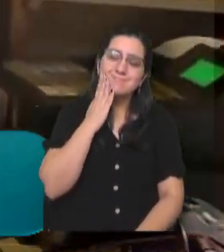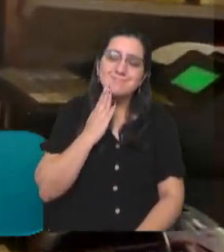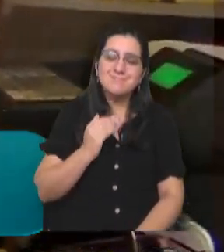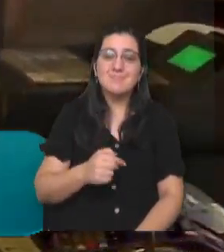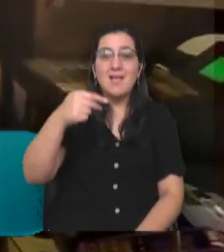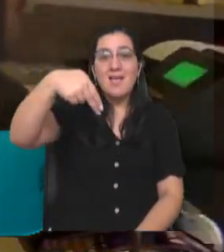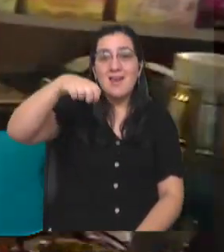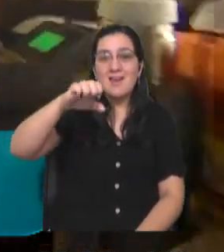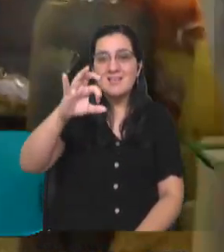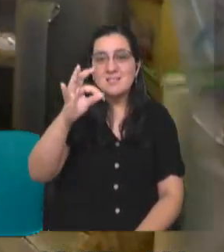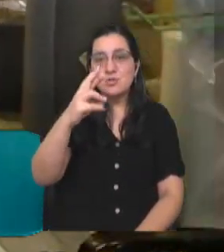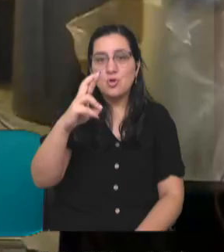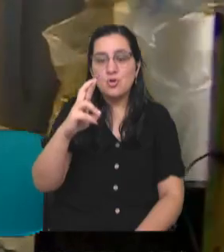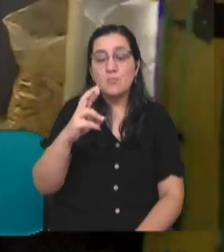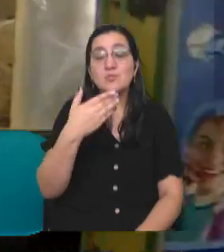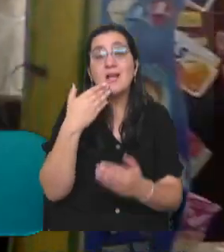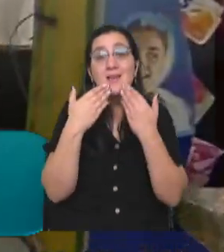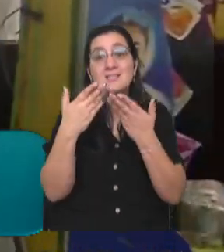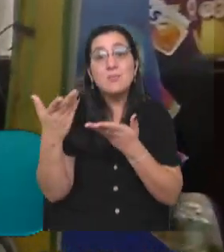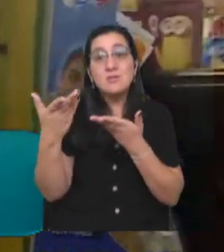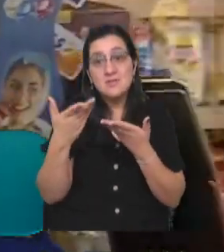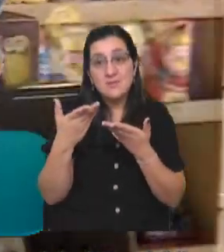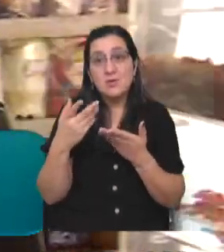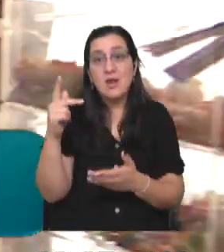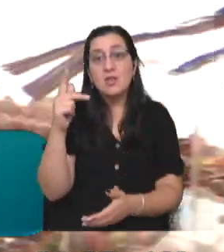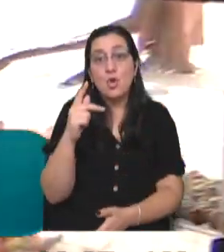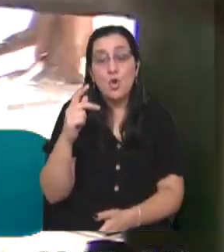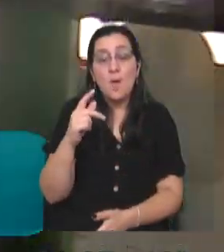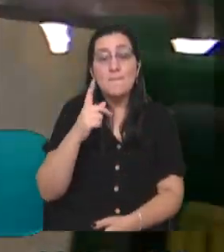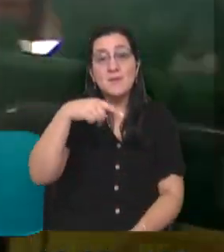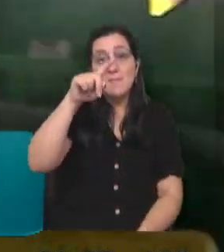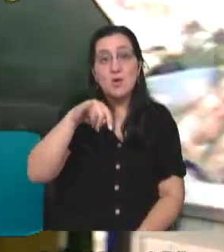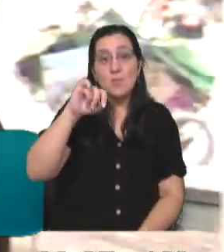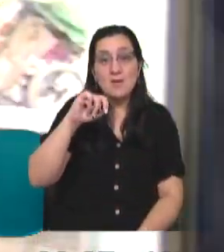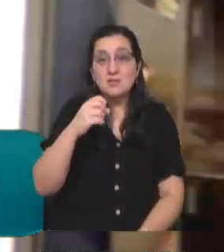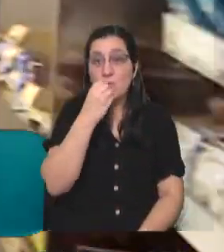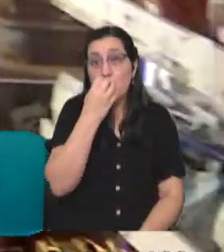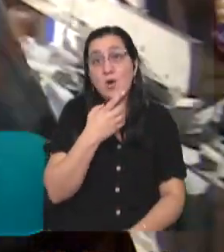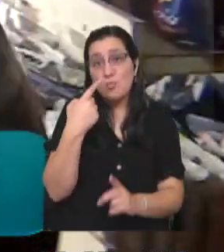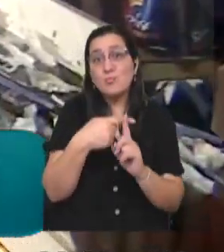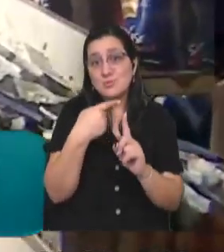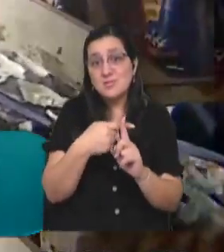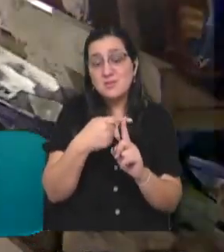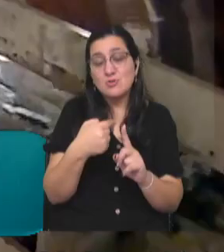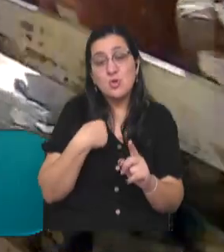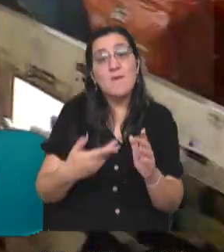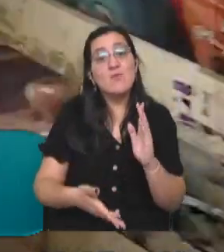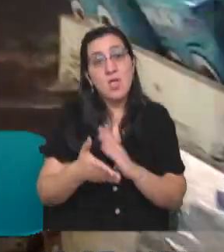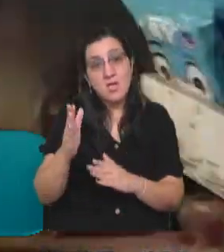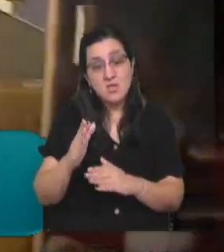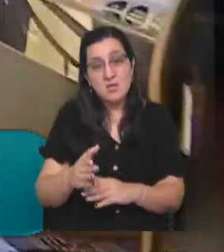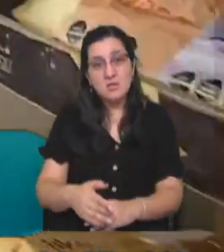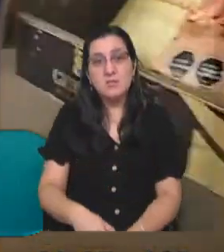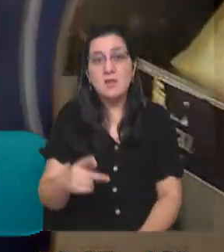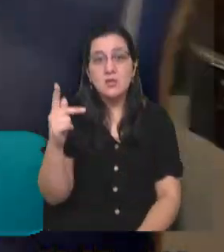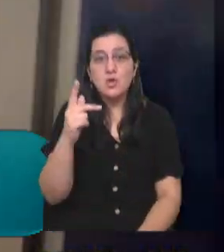Néstor? Gracias por recibirnos, Néstor, aquí en el kiosco Primero de Mayo. Qué buena vibra la de Néstor. Yo que voy a proceder a retirarme de aquí, del